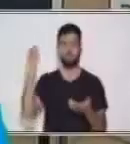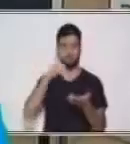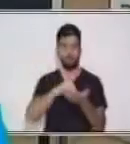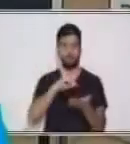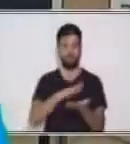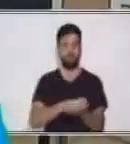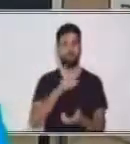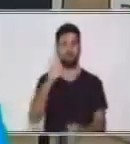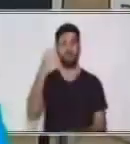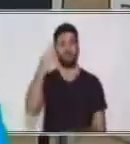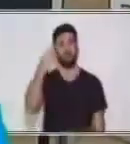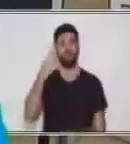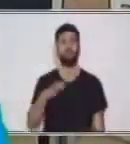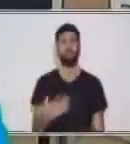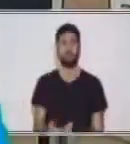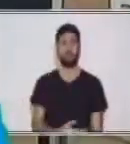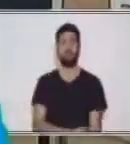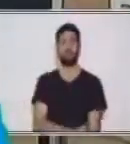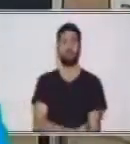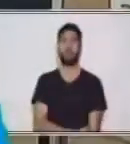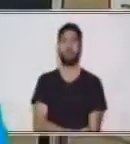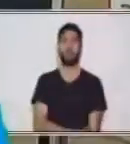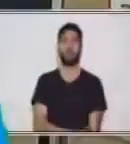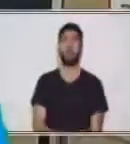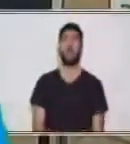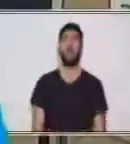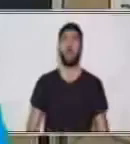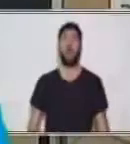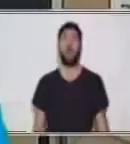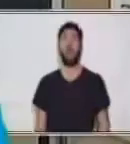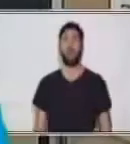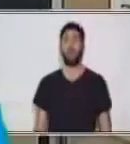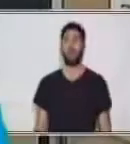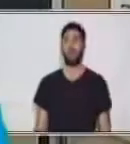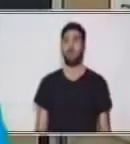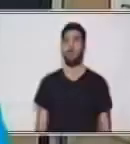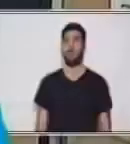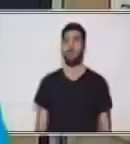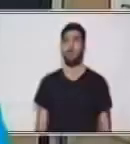Muy bien, que nos presenta